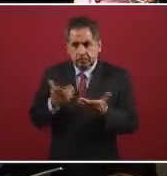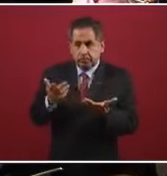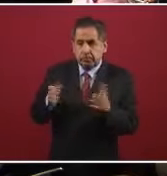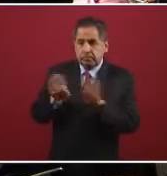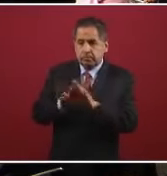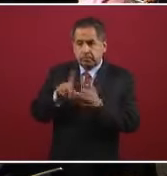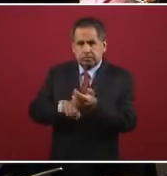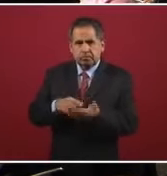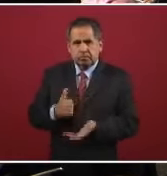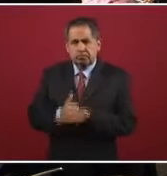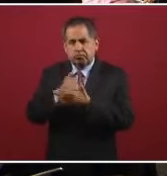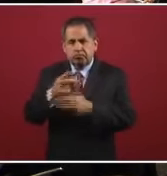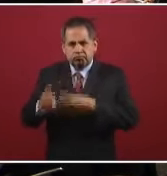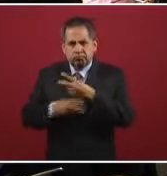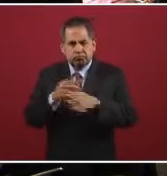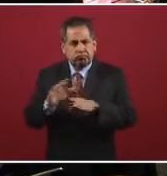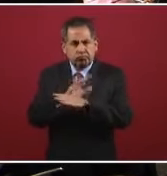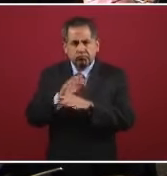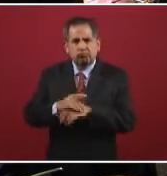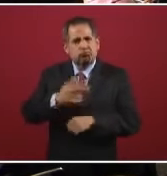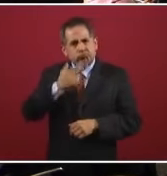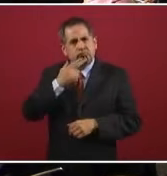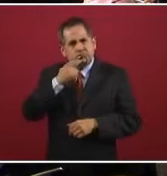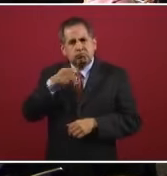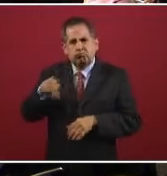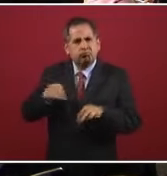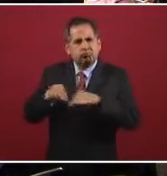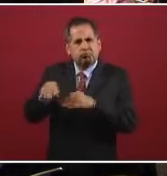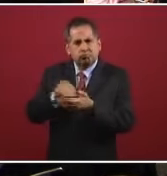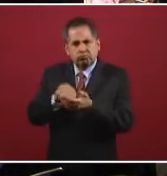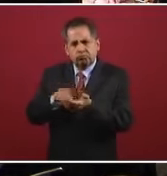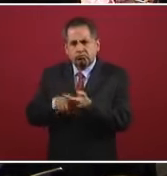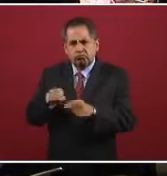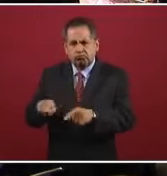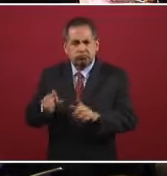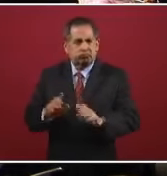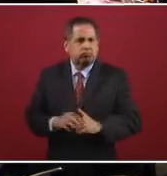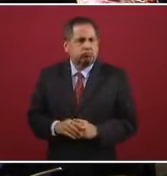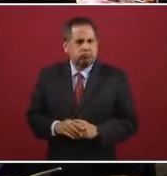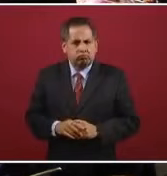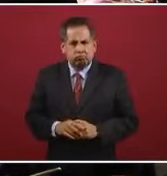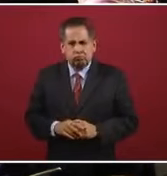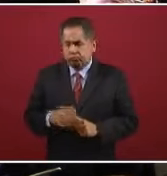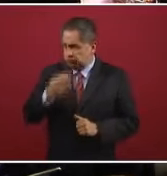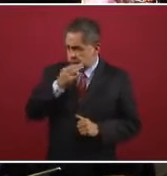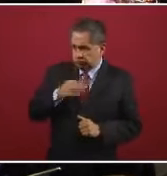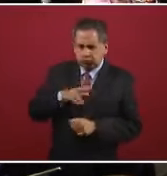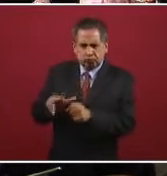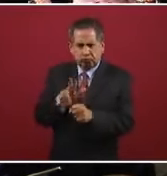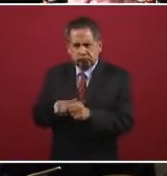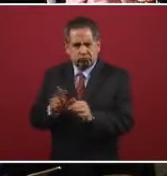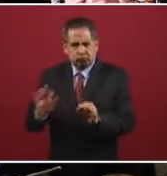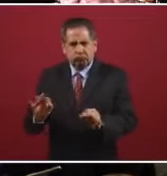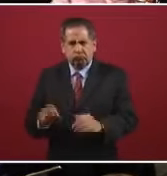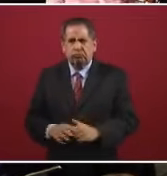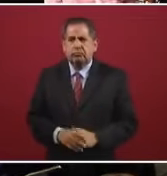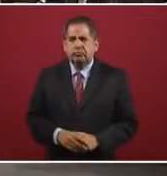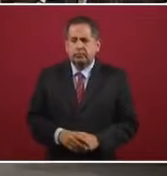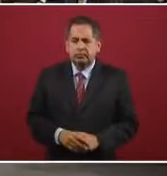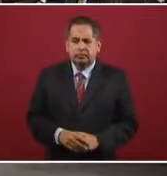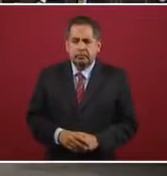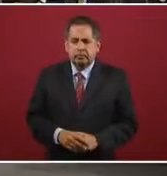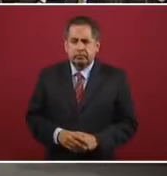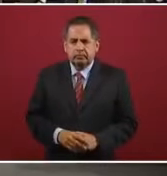para presionar a la autoridad, pero está funcionando la estación, según me reportó Francisco Garduño, normalmente. ¿Usted estaba